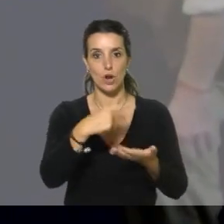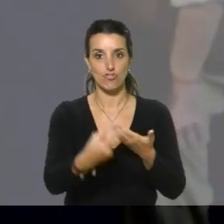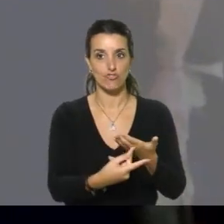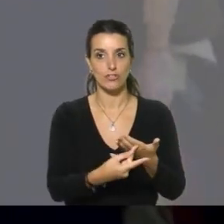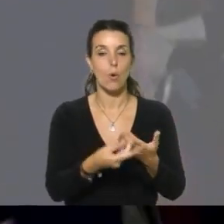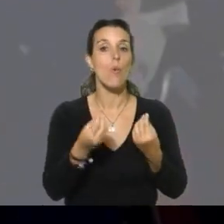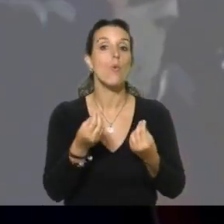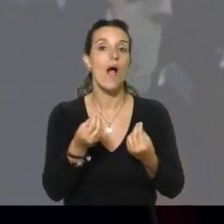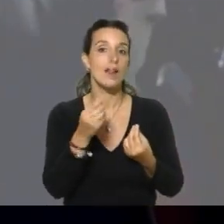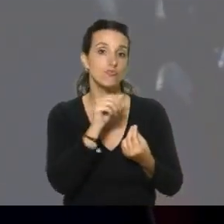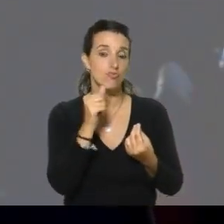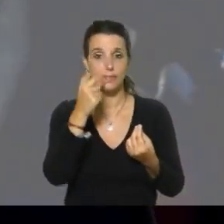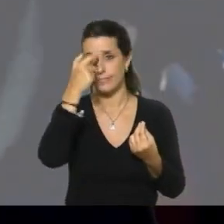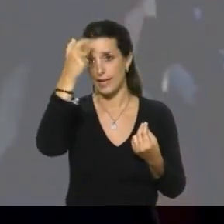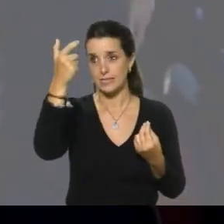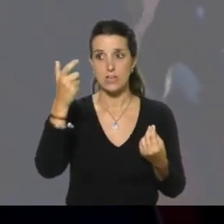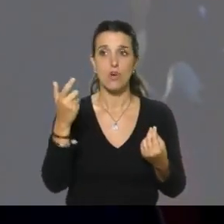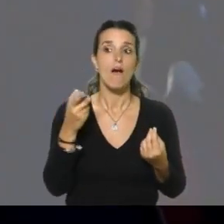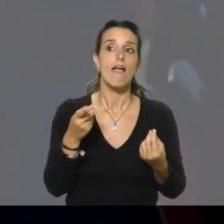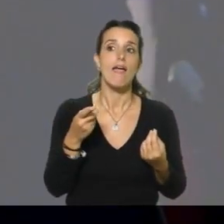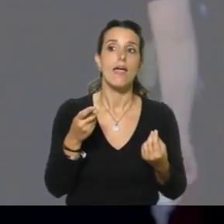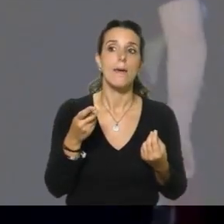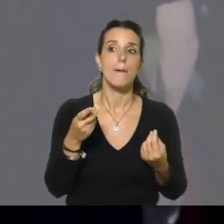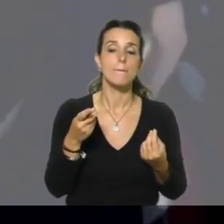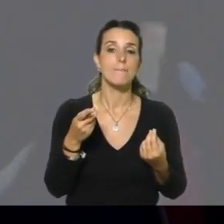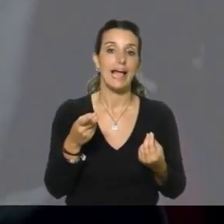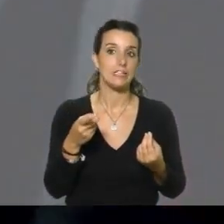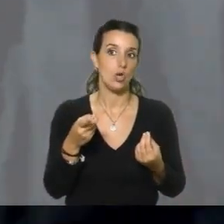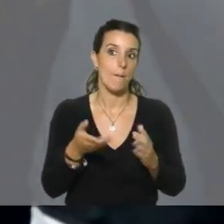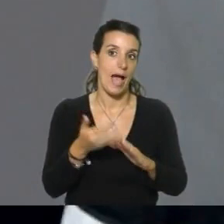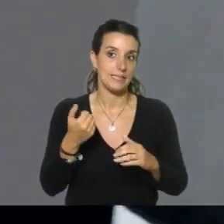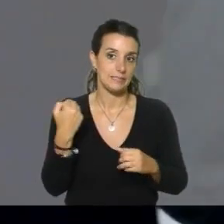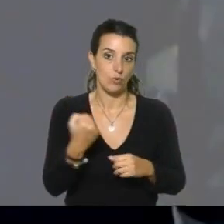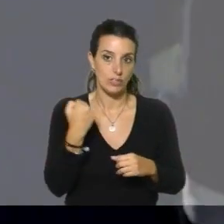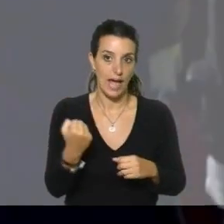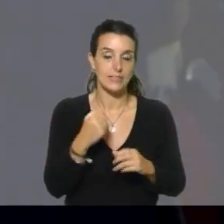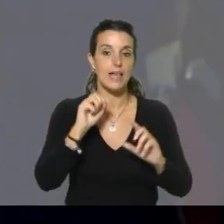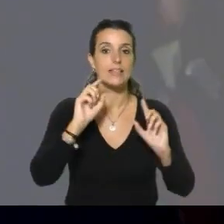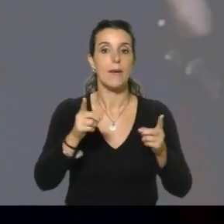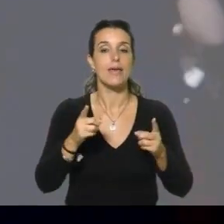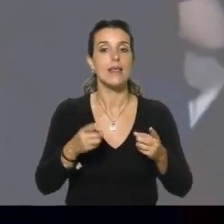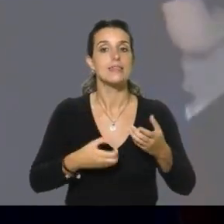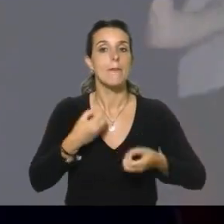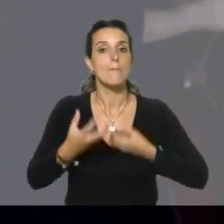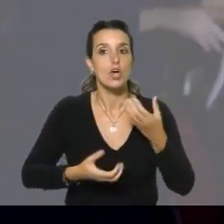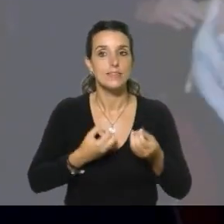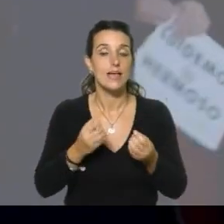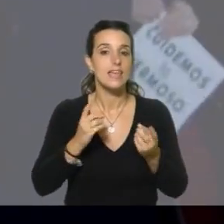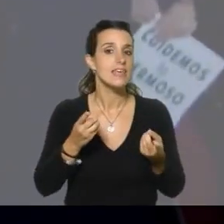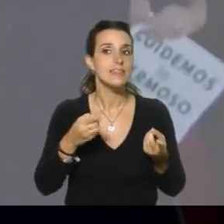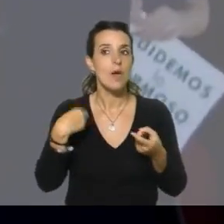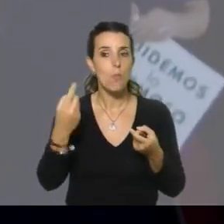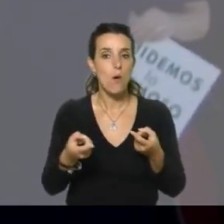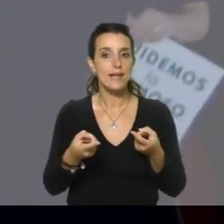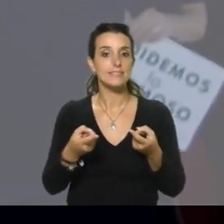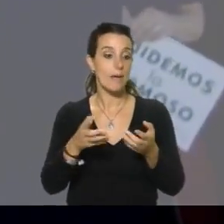La resolución va a ser una resolución técnica. Este es un insumo, como lo fue también la puesta de manifiesto y demás. Y bueno, después,